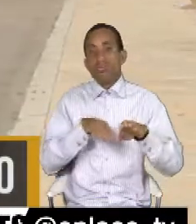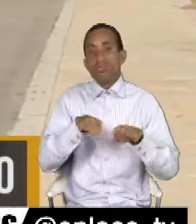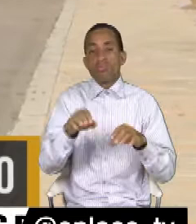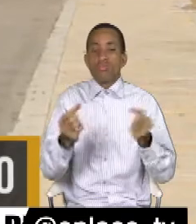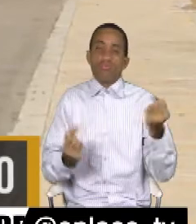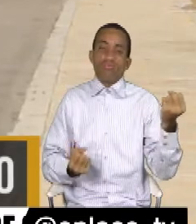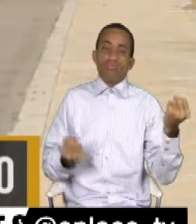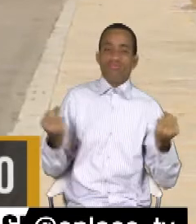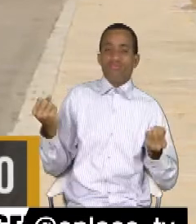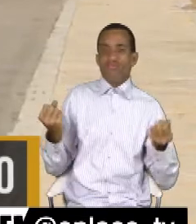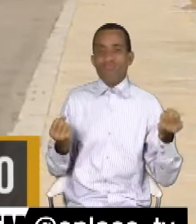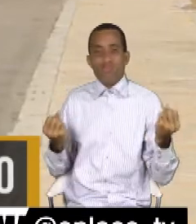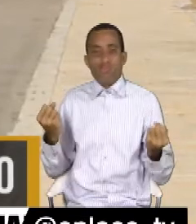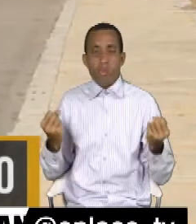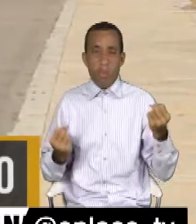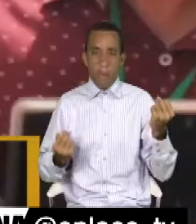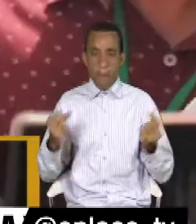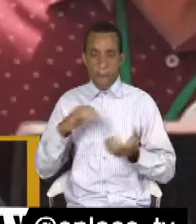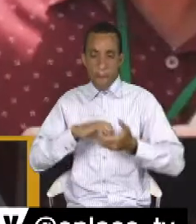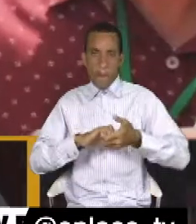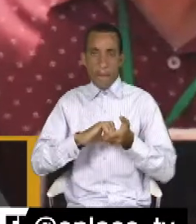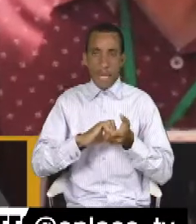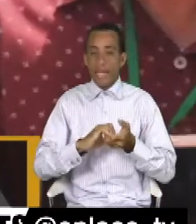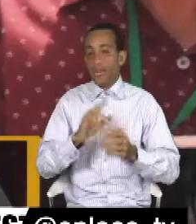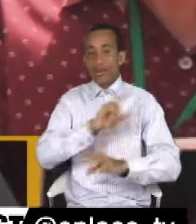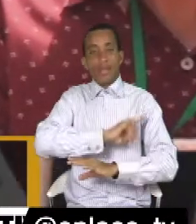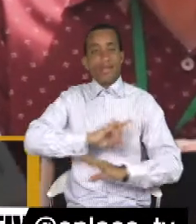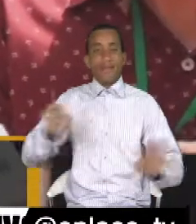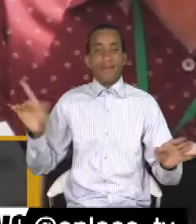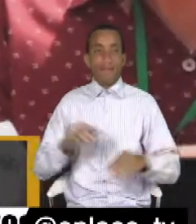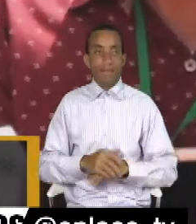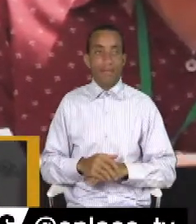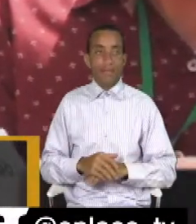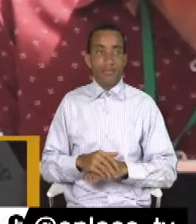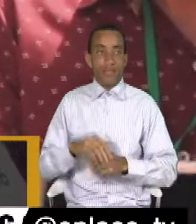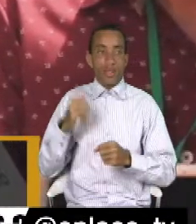Petrolero el tránsito de vehículos pesados. Copetrol va a tener que